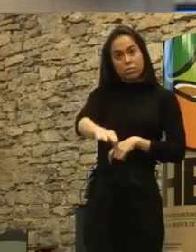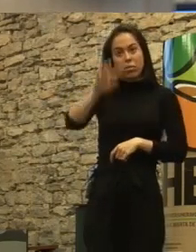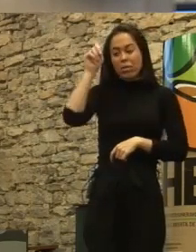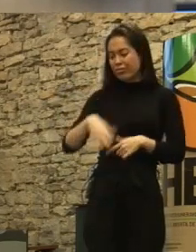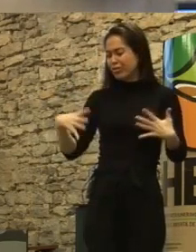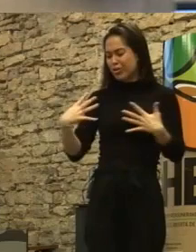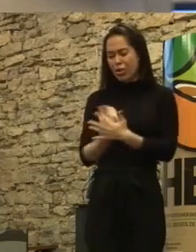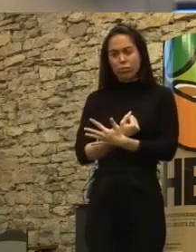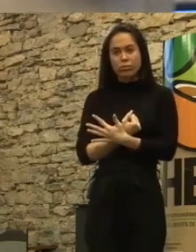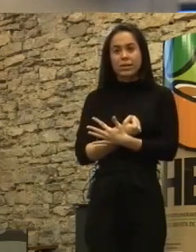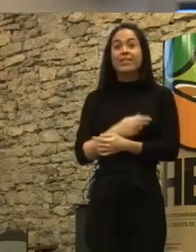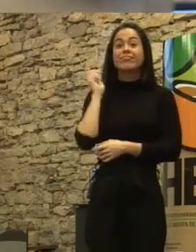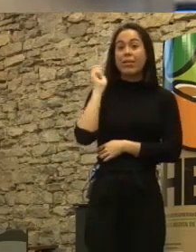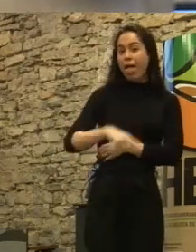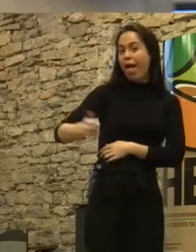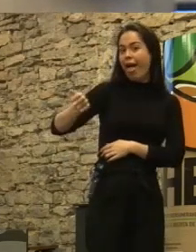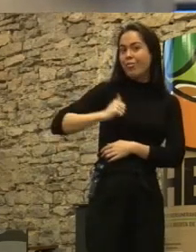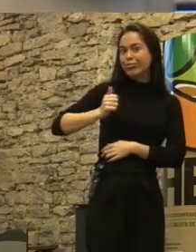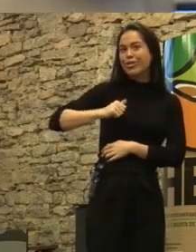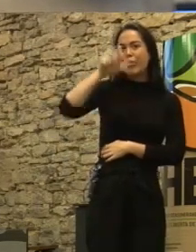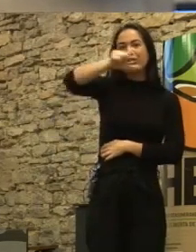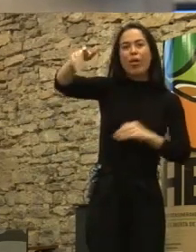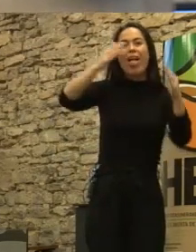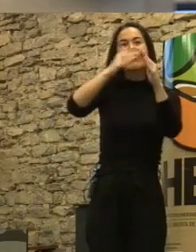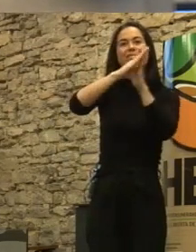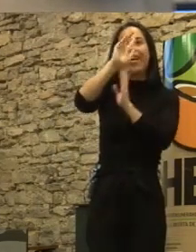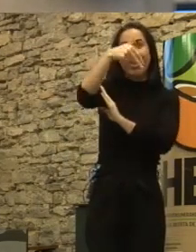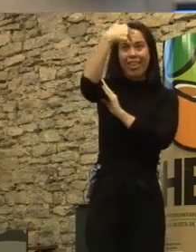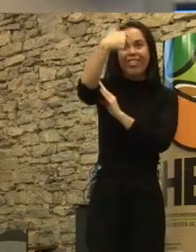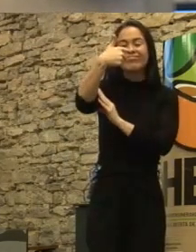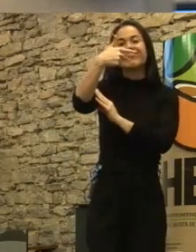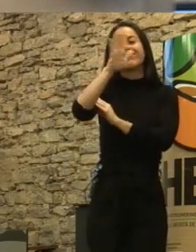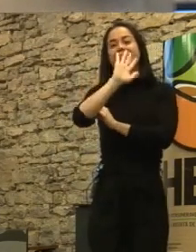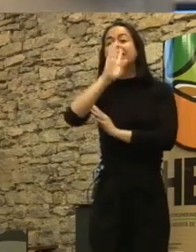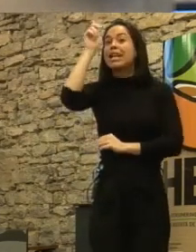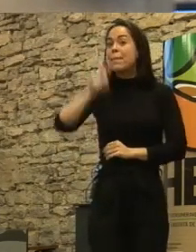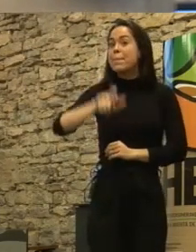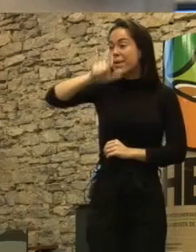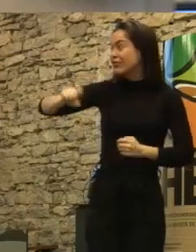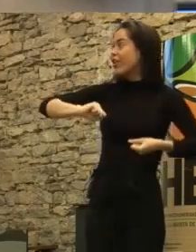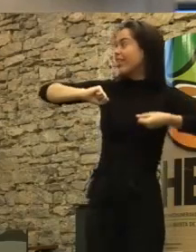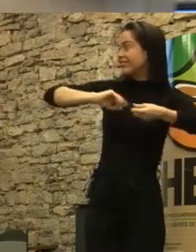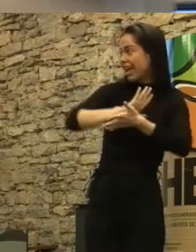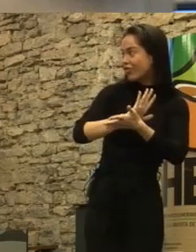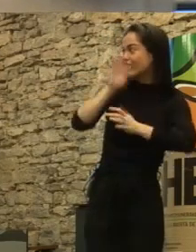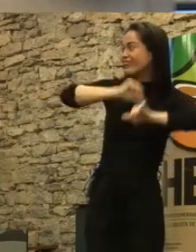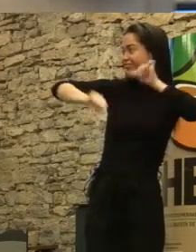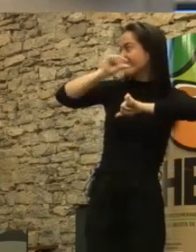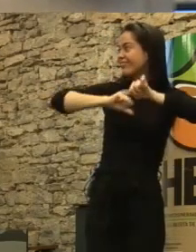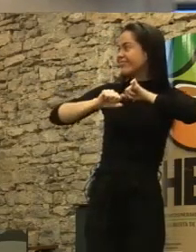streaming, así que aprovecho también para saludar a la gente de casa y aprovecho para saludar a la gente de Arabako Gorrak, que una vez